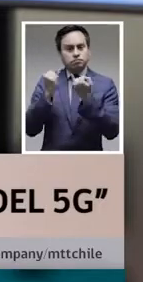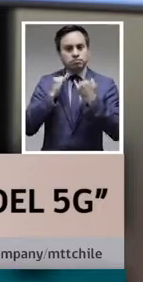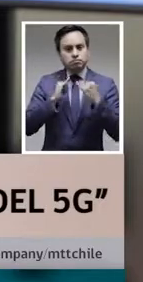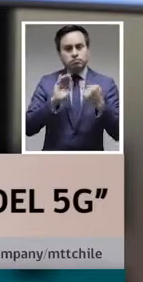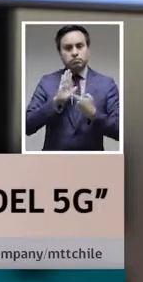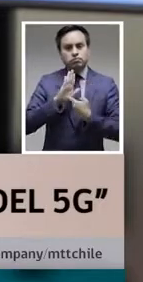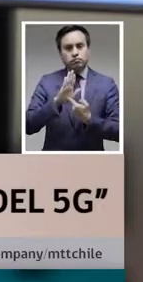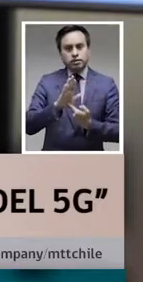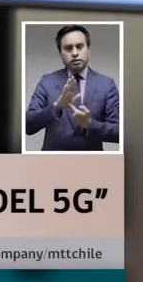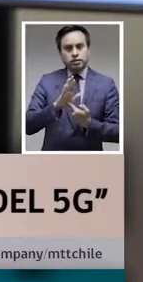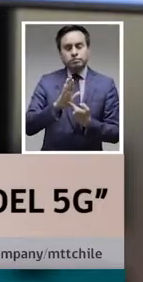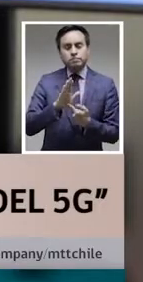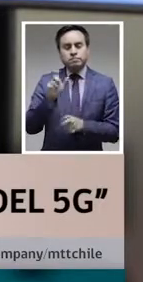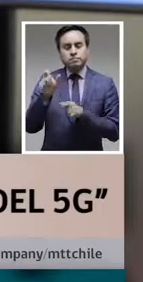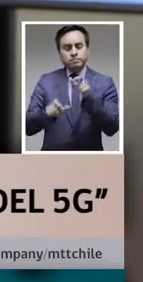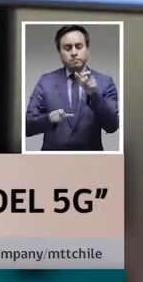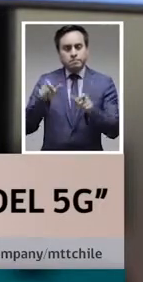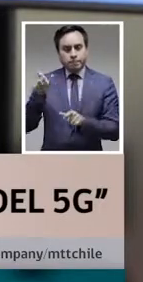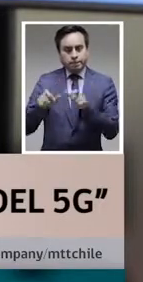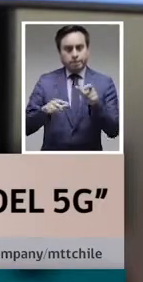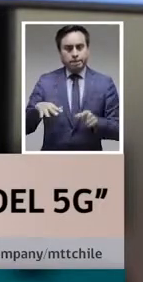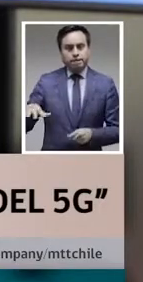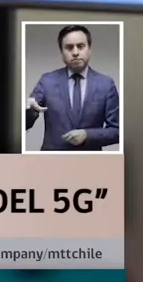muestran que para las personas